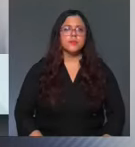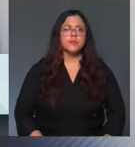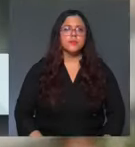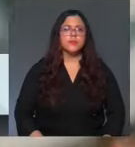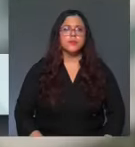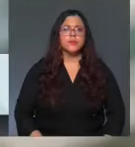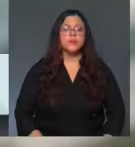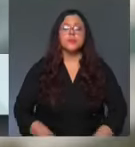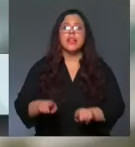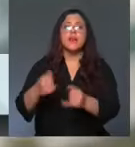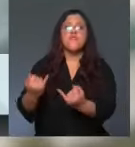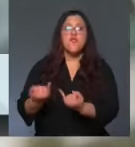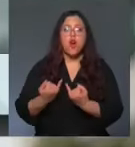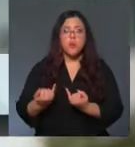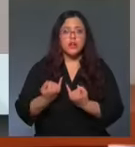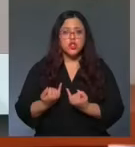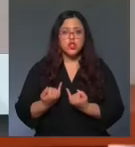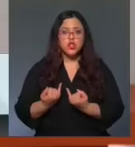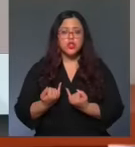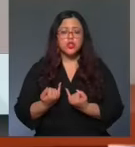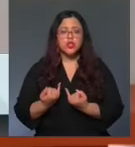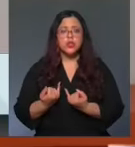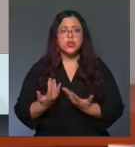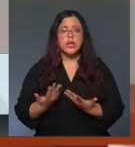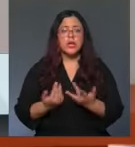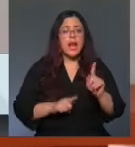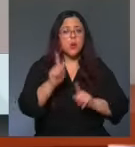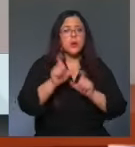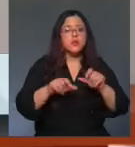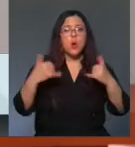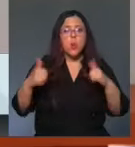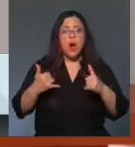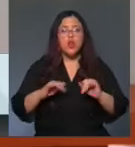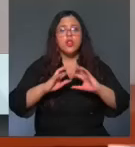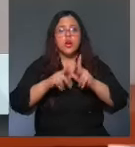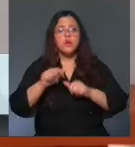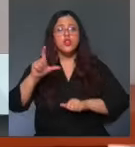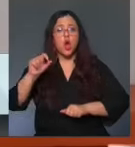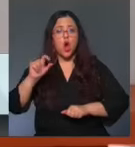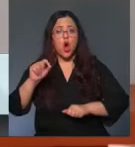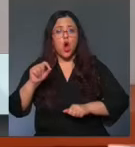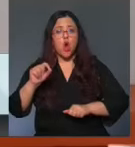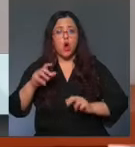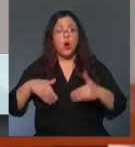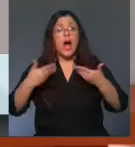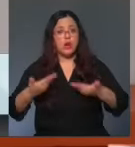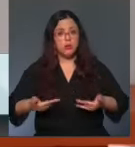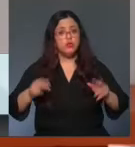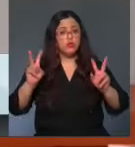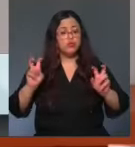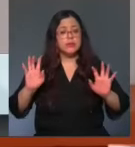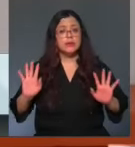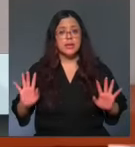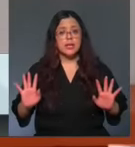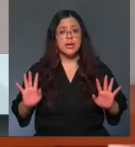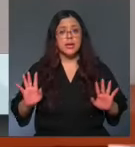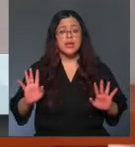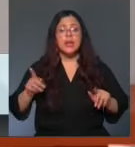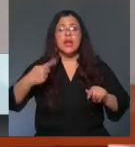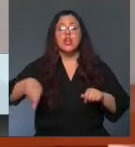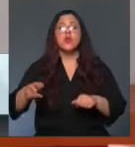Recibimos la información de que habían algunos jugadores del plantel de Colo-Colo, del plantel actual supuestamente, que tenían licencia de